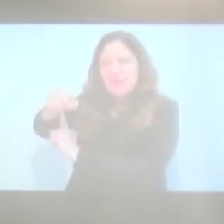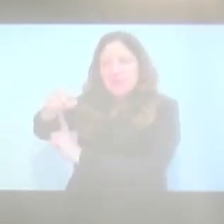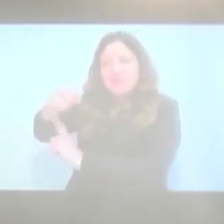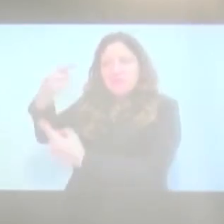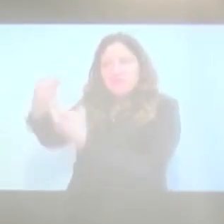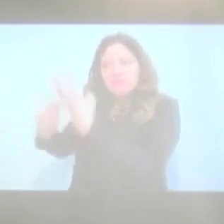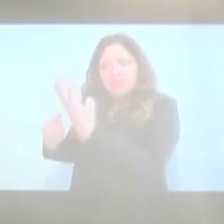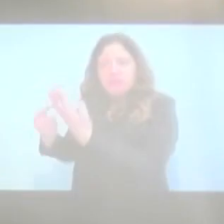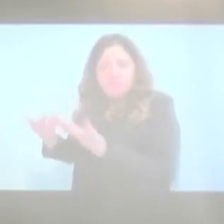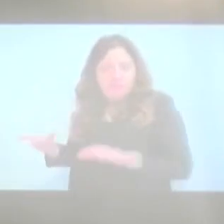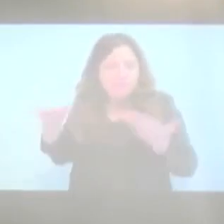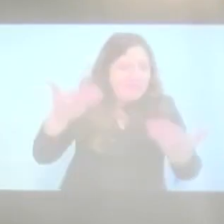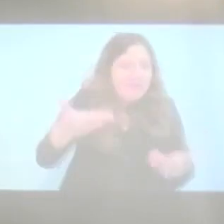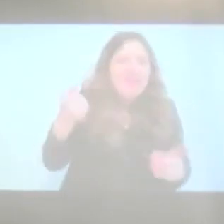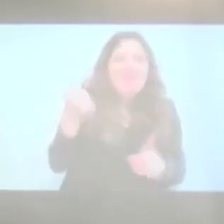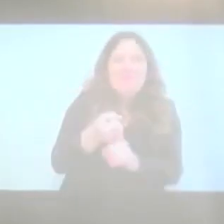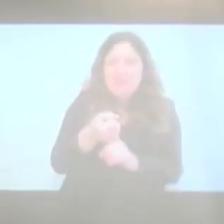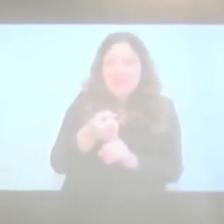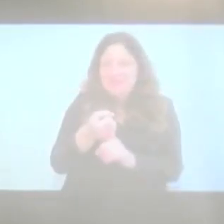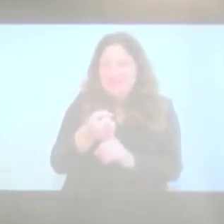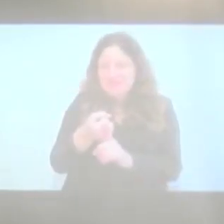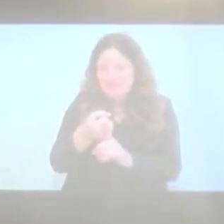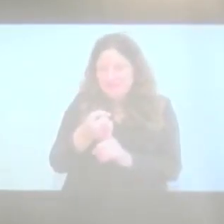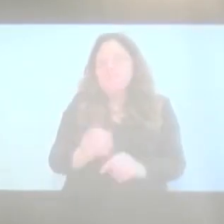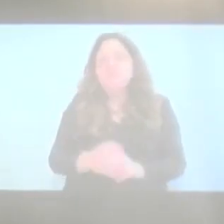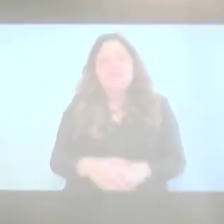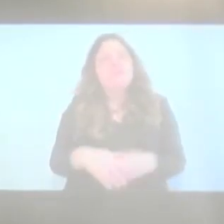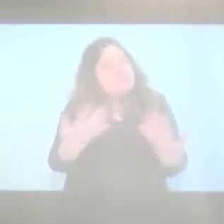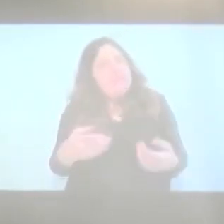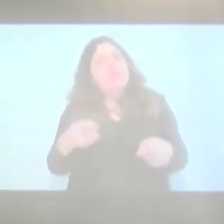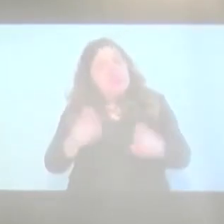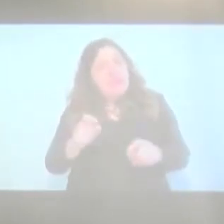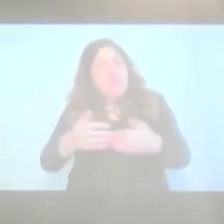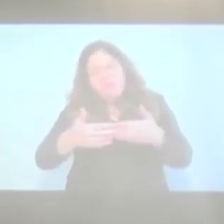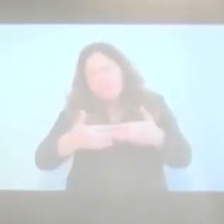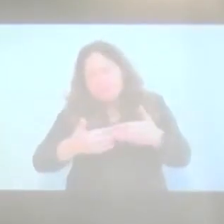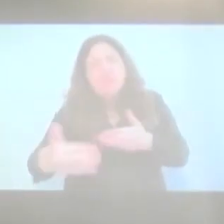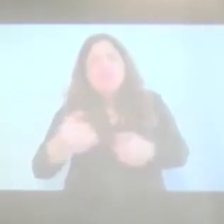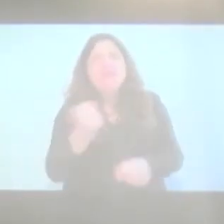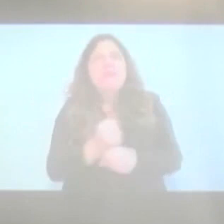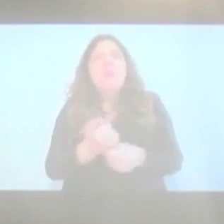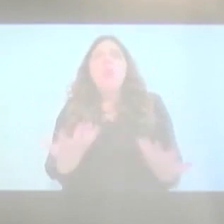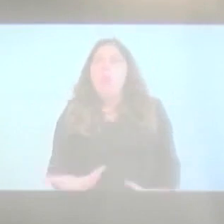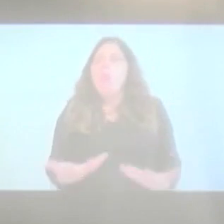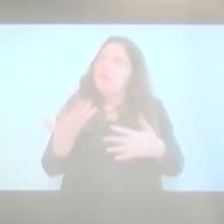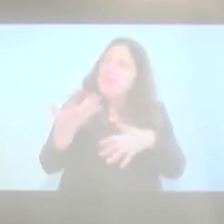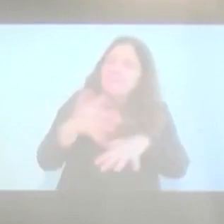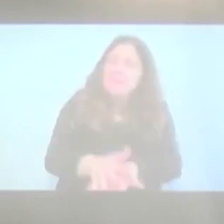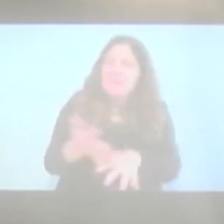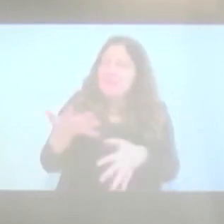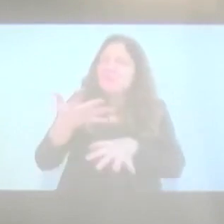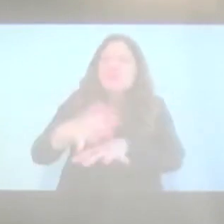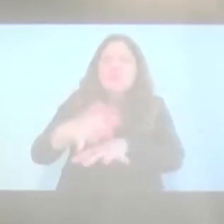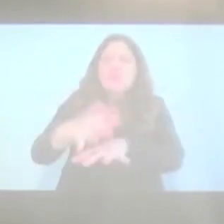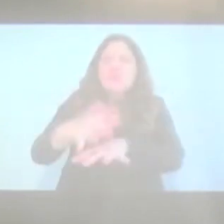de tener acciones intersectoriales, todavía falta mucho respecto a cómo poder implementarlas y un poco haciendo referencia a